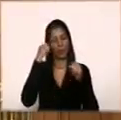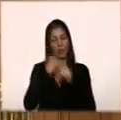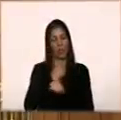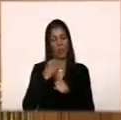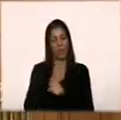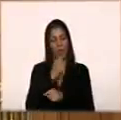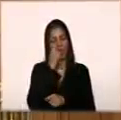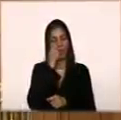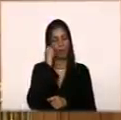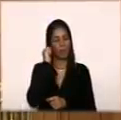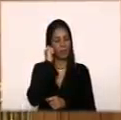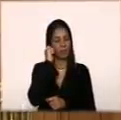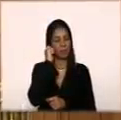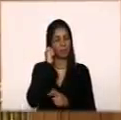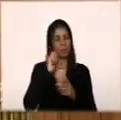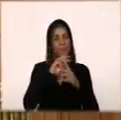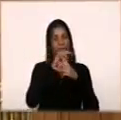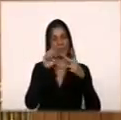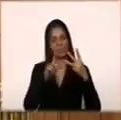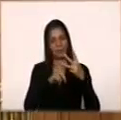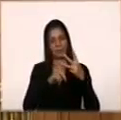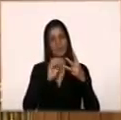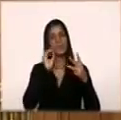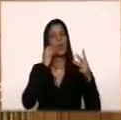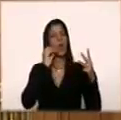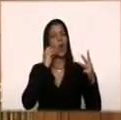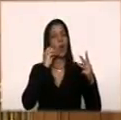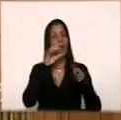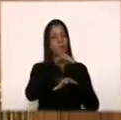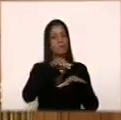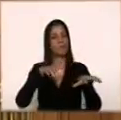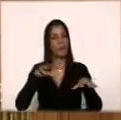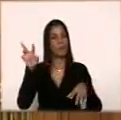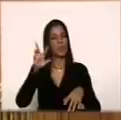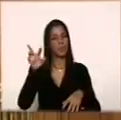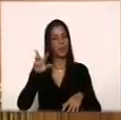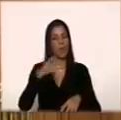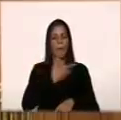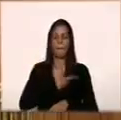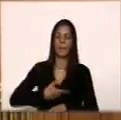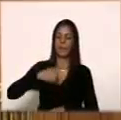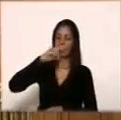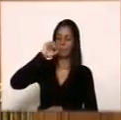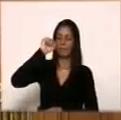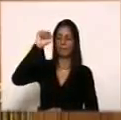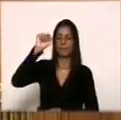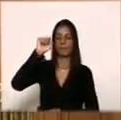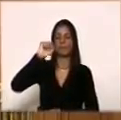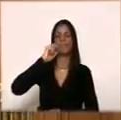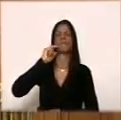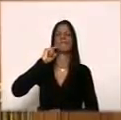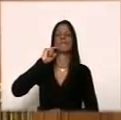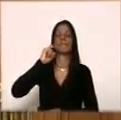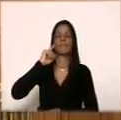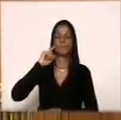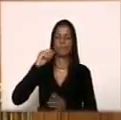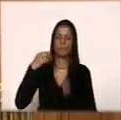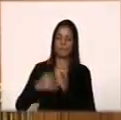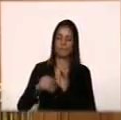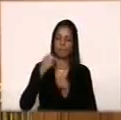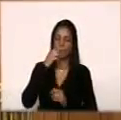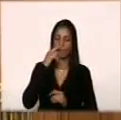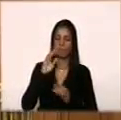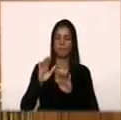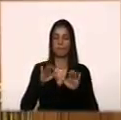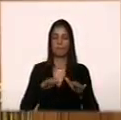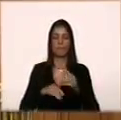y Trabajadoras es la juventud venezolana. El presidente Maduro apuesta, como la revolución bolivariana y como Chávez